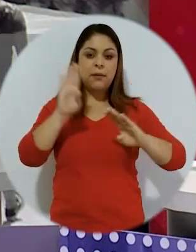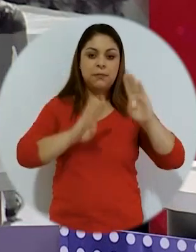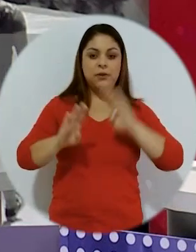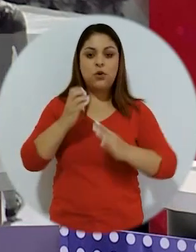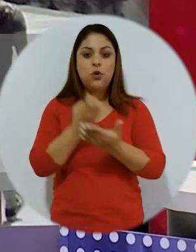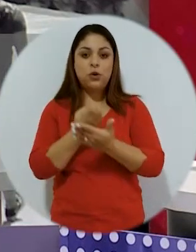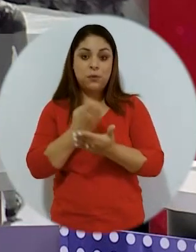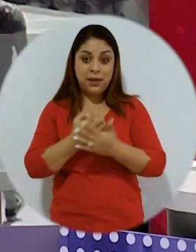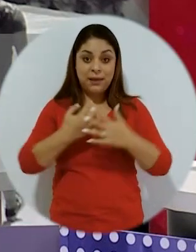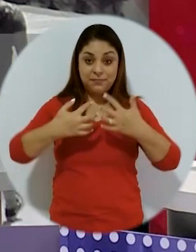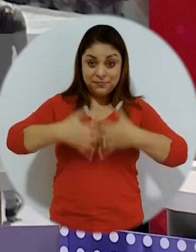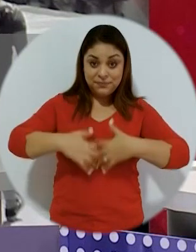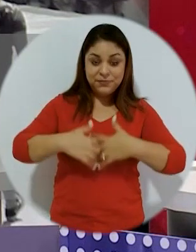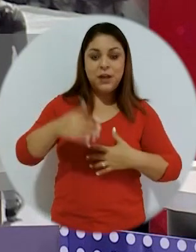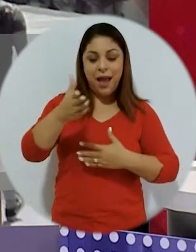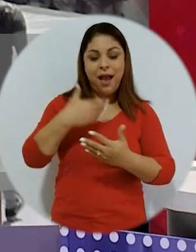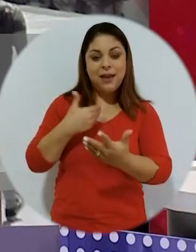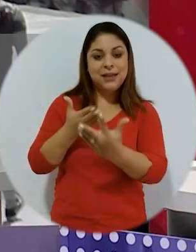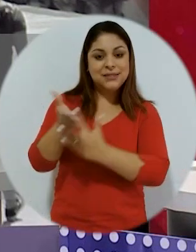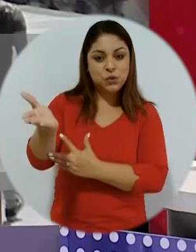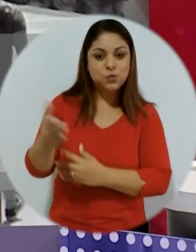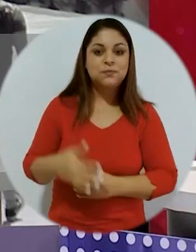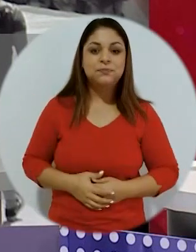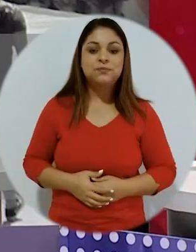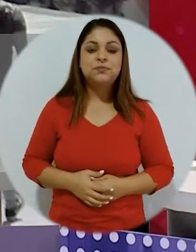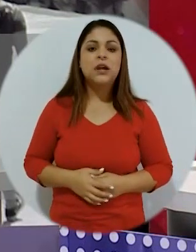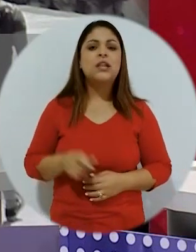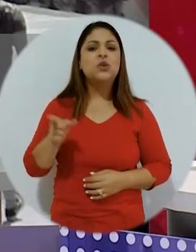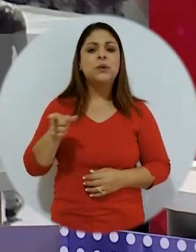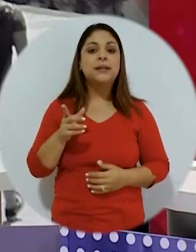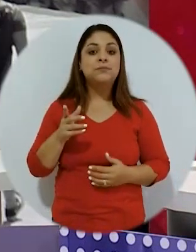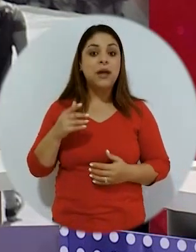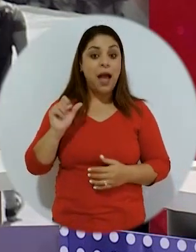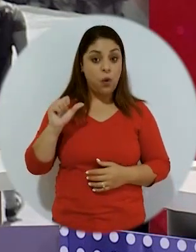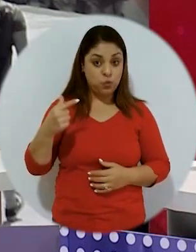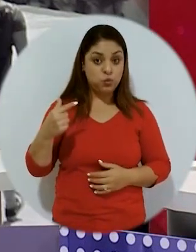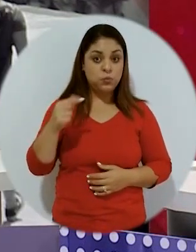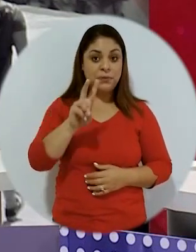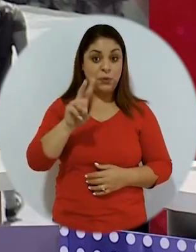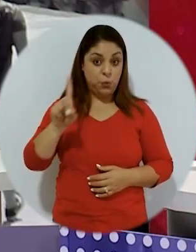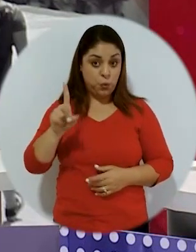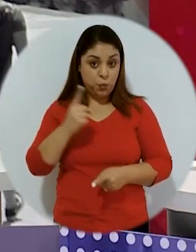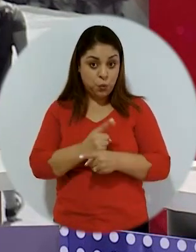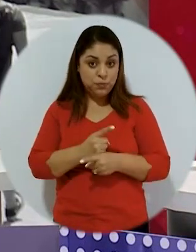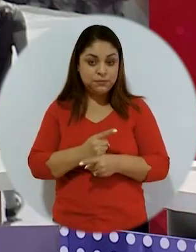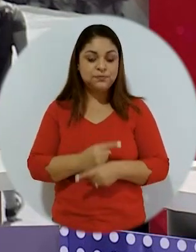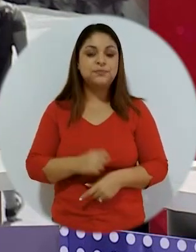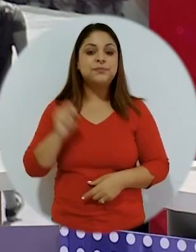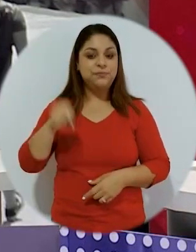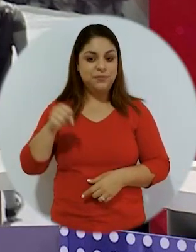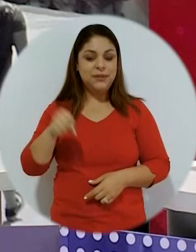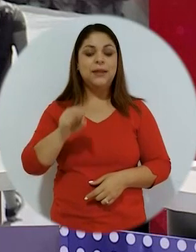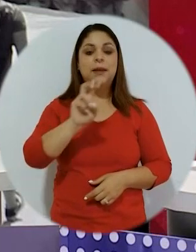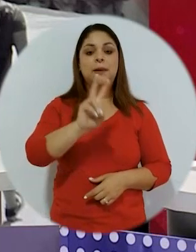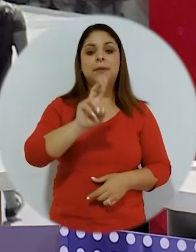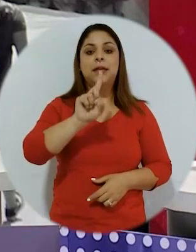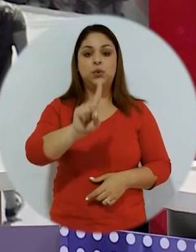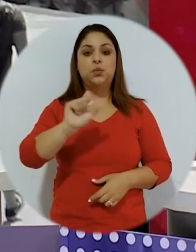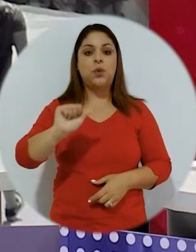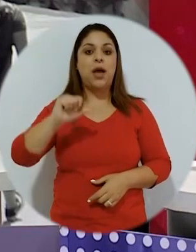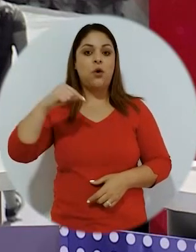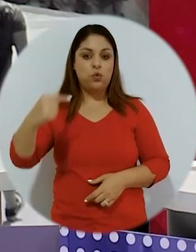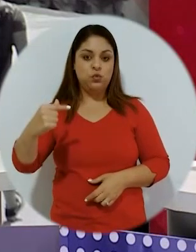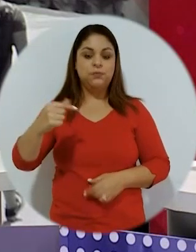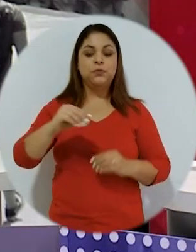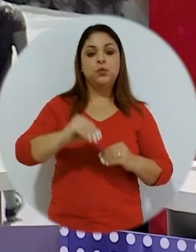la bioeconomía y las empresas innovadoras, pues tenga ahí acceso. Ahora, entonces, esto va a ser en agosto 21. El 21